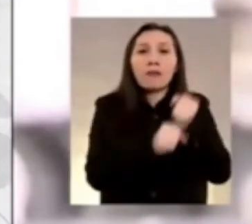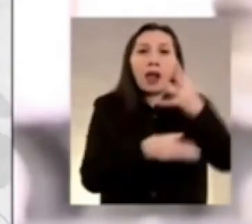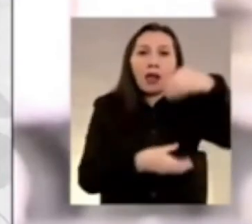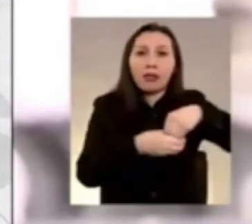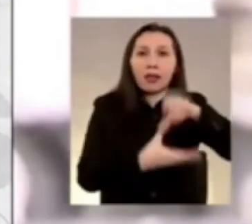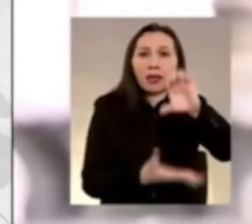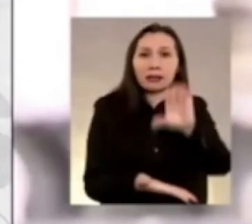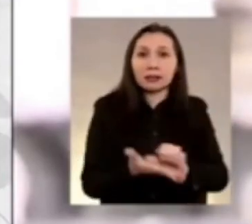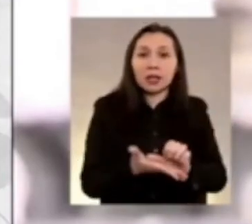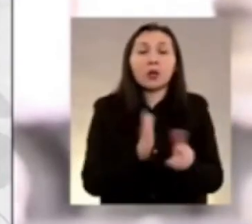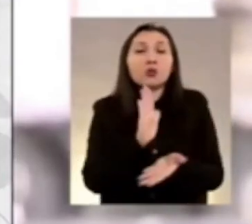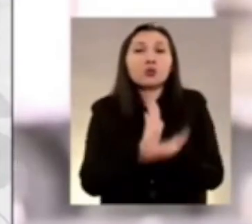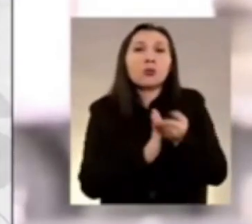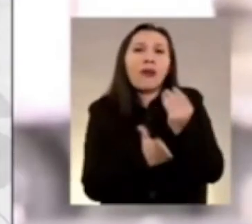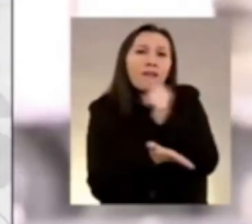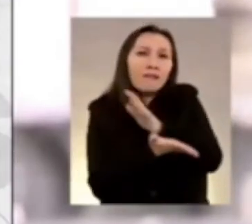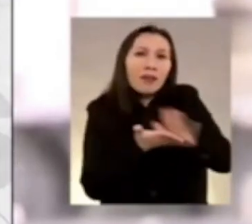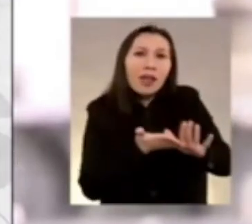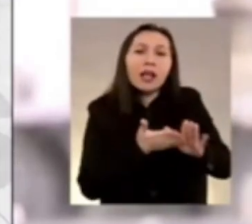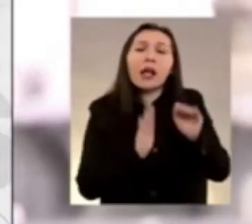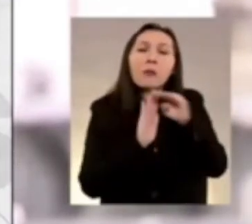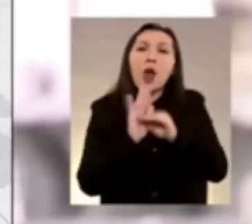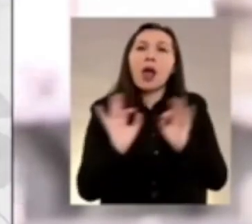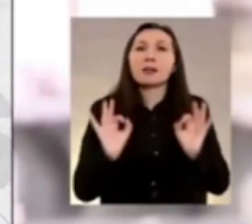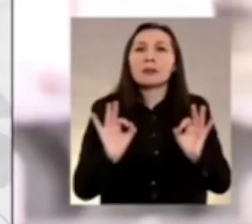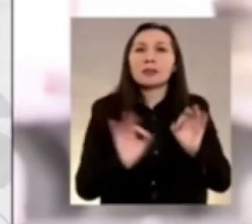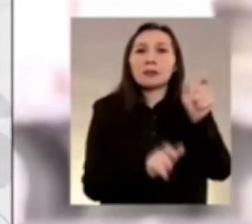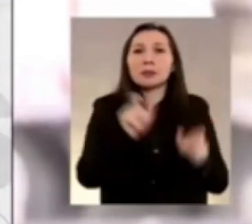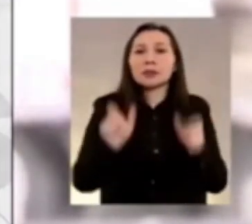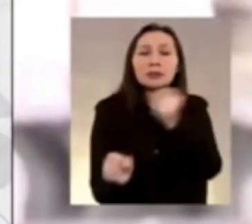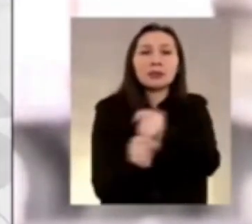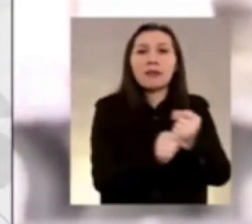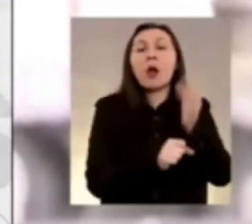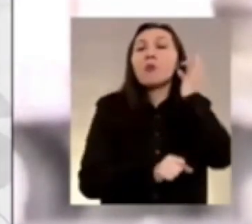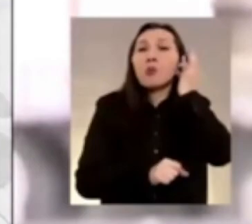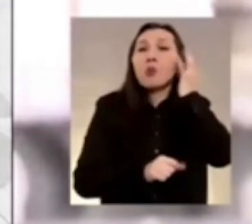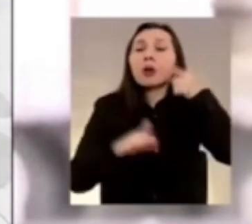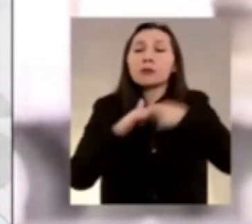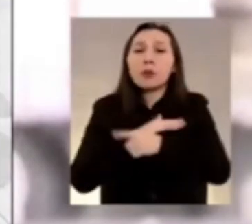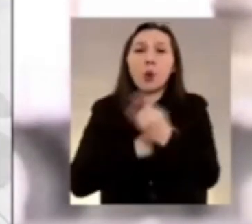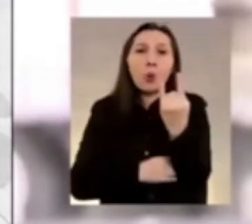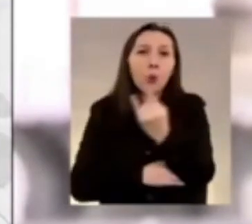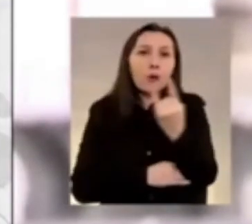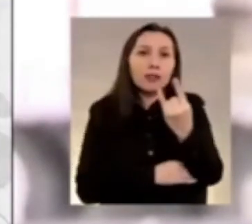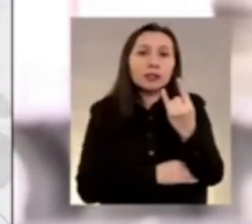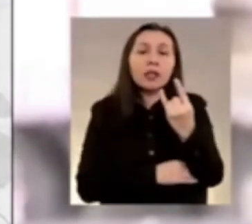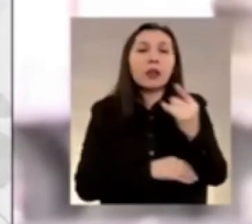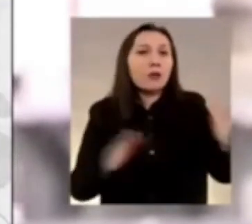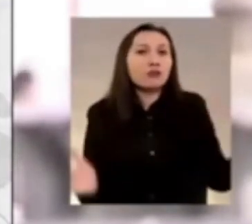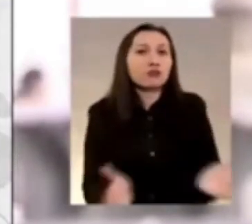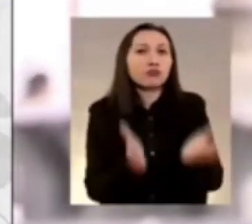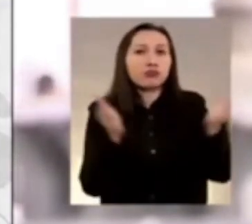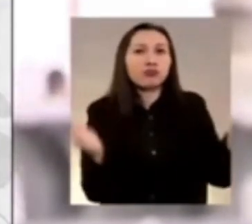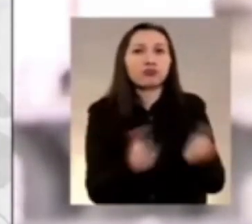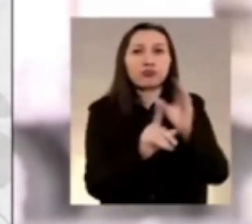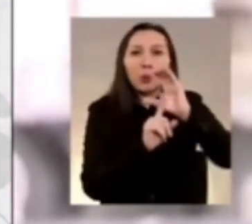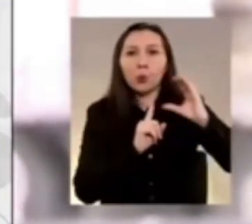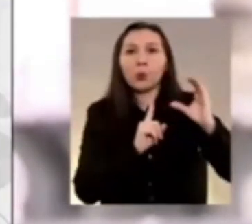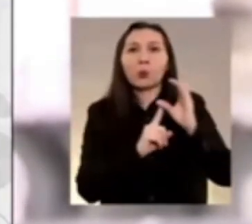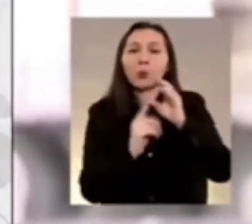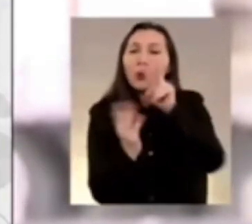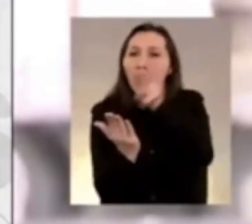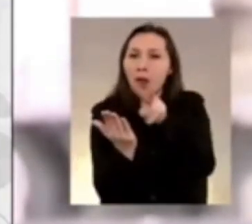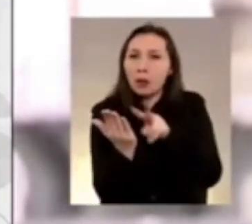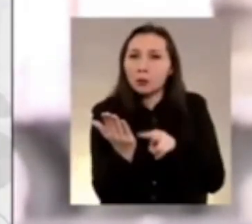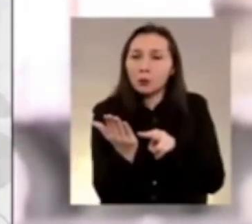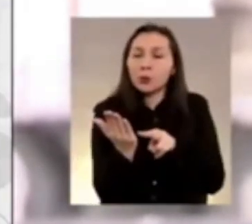Estado. Incrementó becas y programas especiales para trabajadores y mujeres en las universidades. Promovió la cultura, la